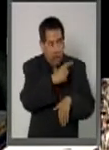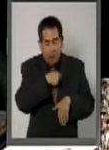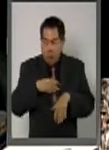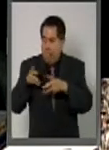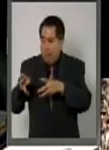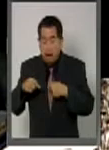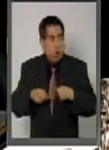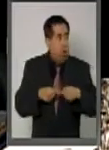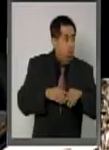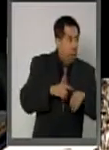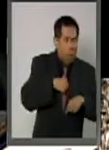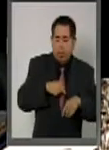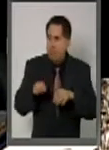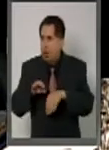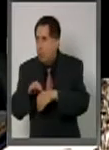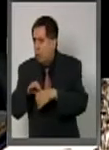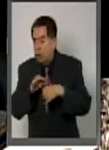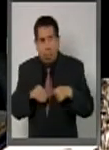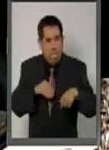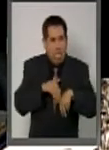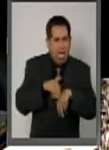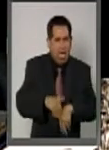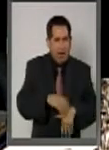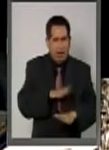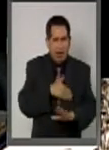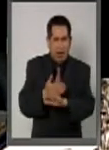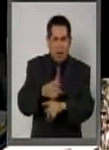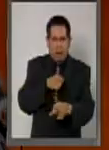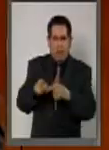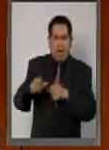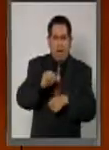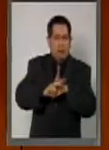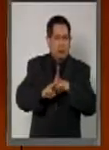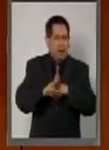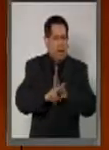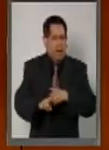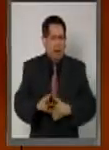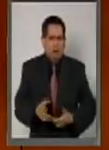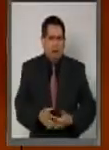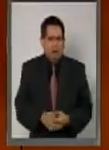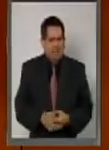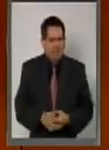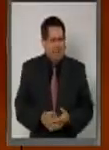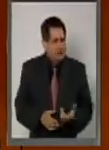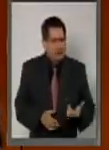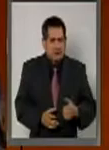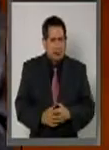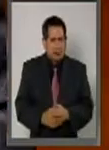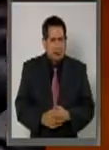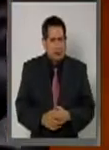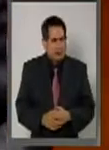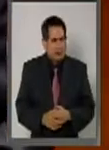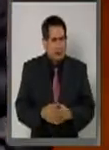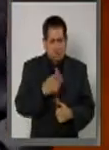y buscara votos para atacar a Venezuela. Dice usted que se